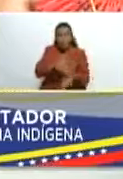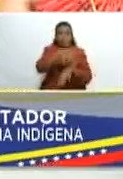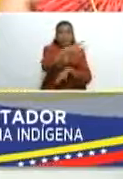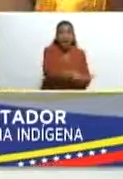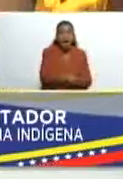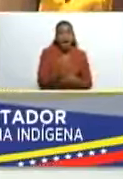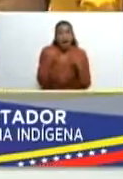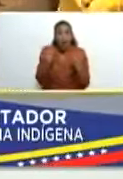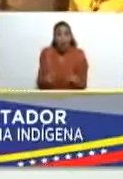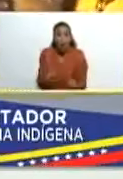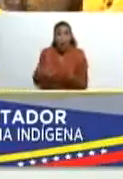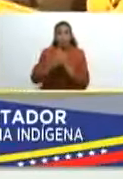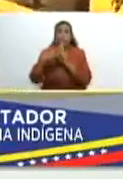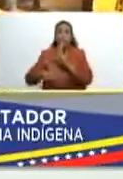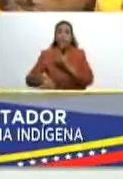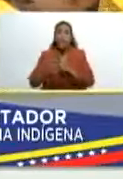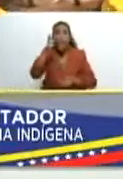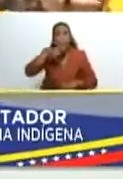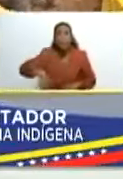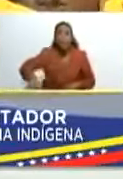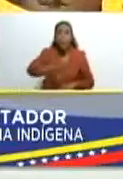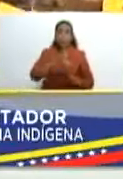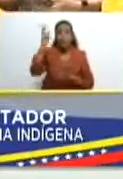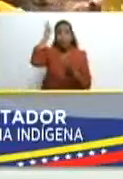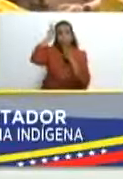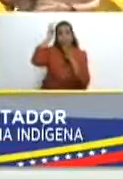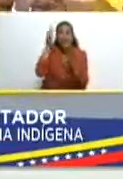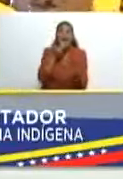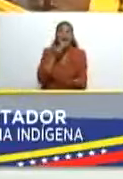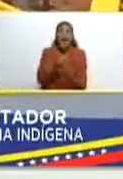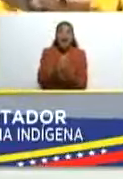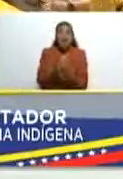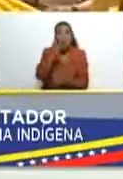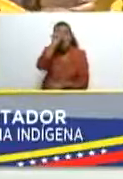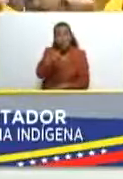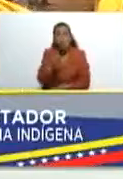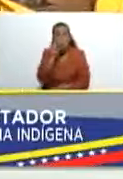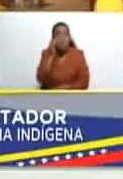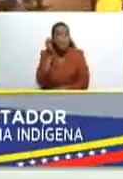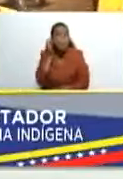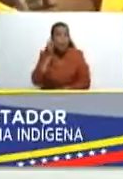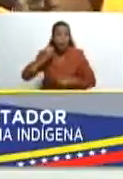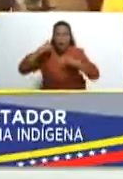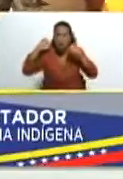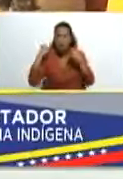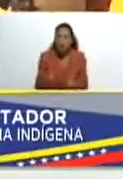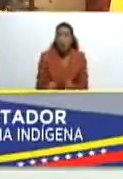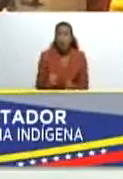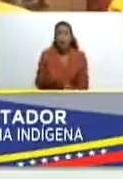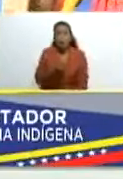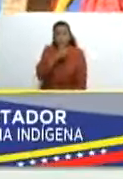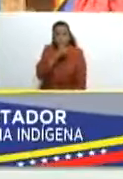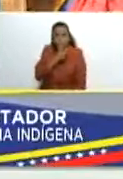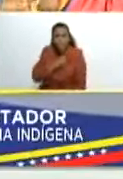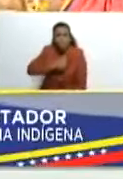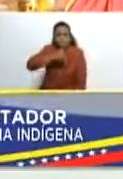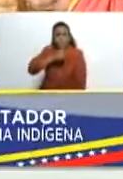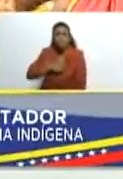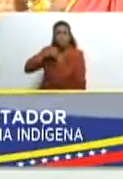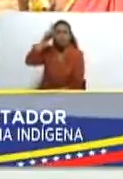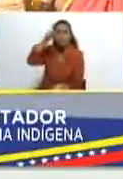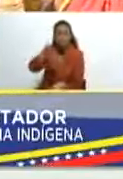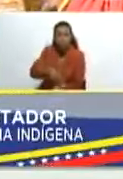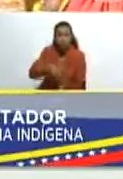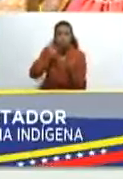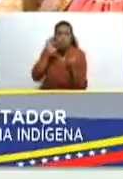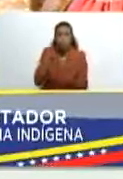garantizado los grandes derechos de nuestros pueblos indígenas gracias a nuestros hombres, gracias a nuestras mujeres que siempre han estado presentes,